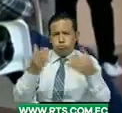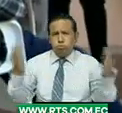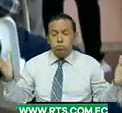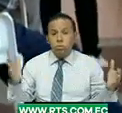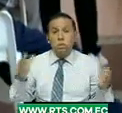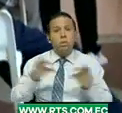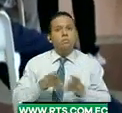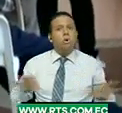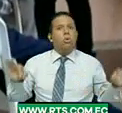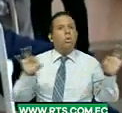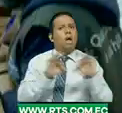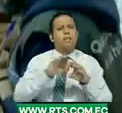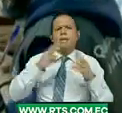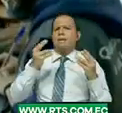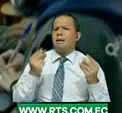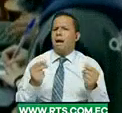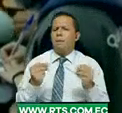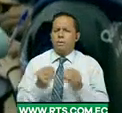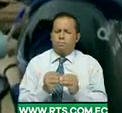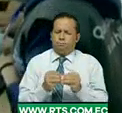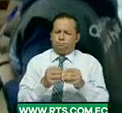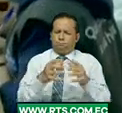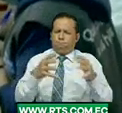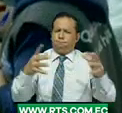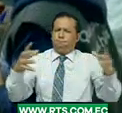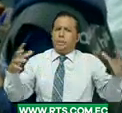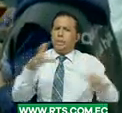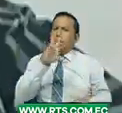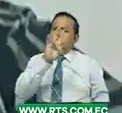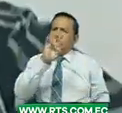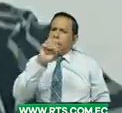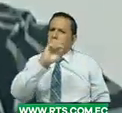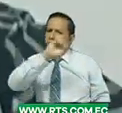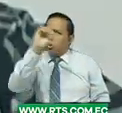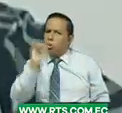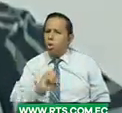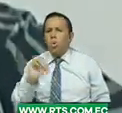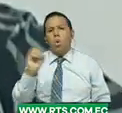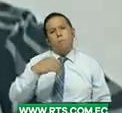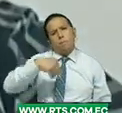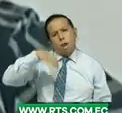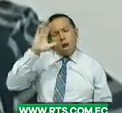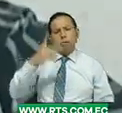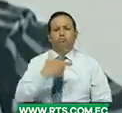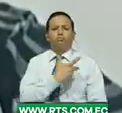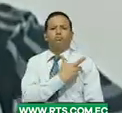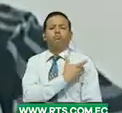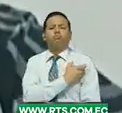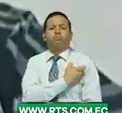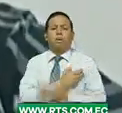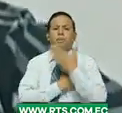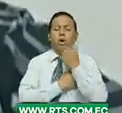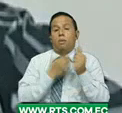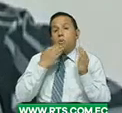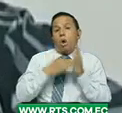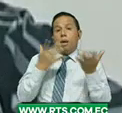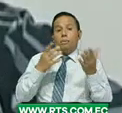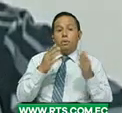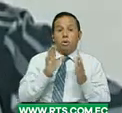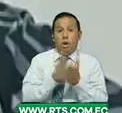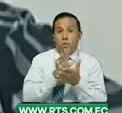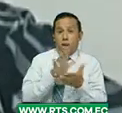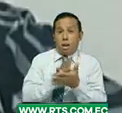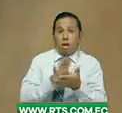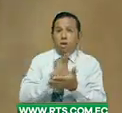vacunación masiva que supere el 70% o más de la ciudadanía. Es importante para ir a clases presenciales que